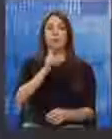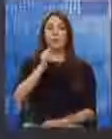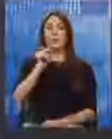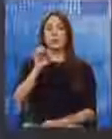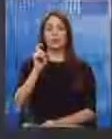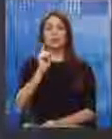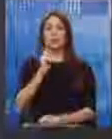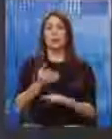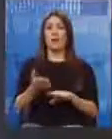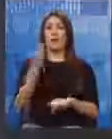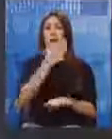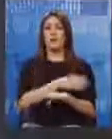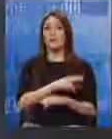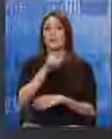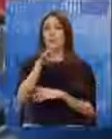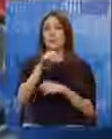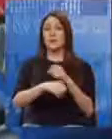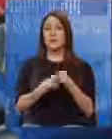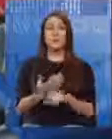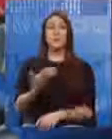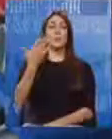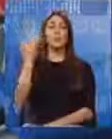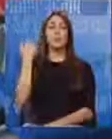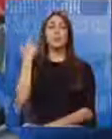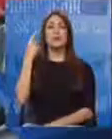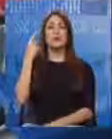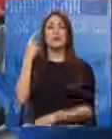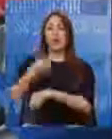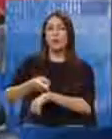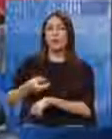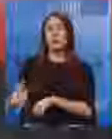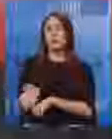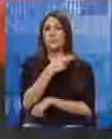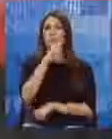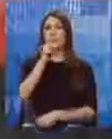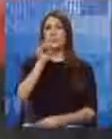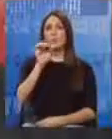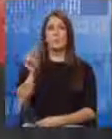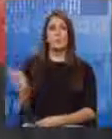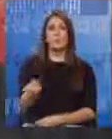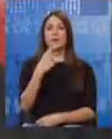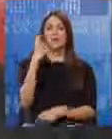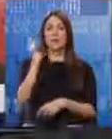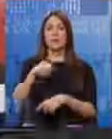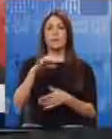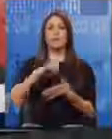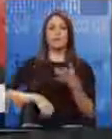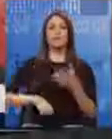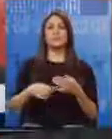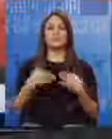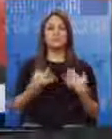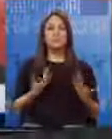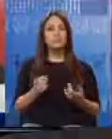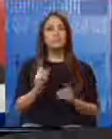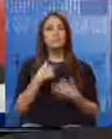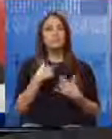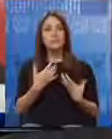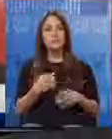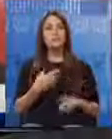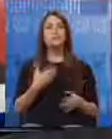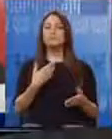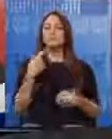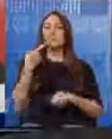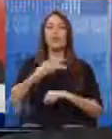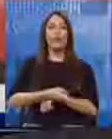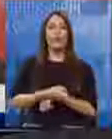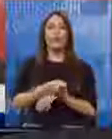que hubo periodos de hace más de 25 años en que sí fue obligado a pertenecer a ella. Era una afiliación obligatoria. En el hecho